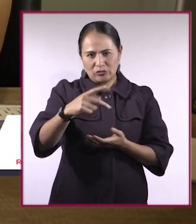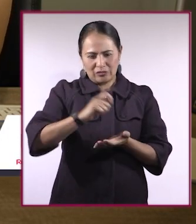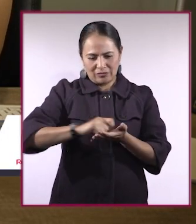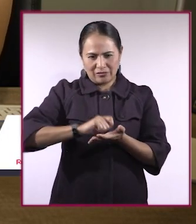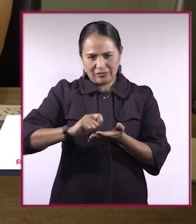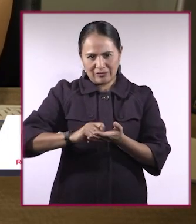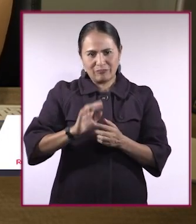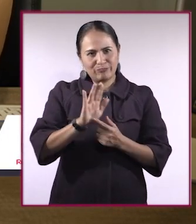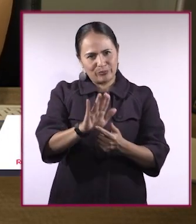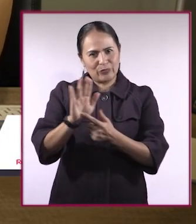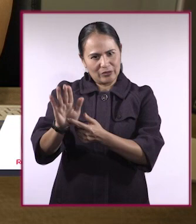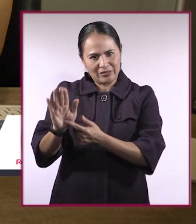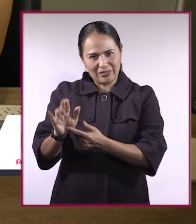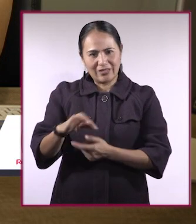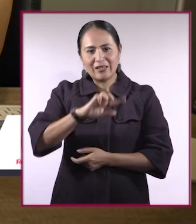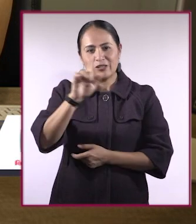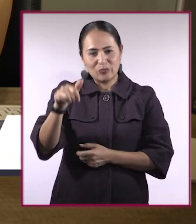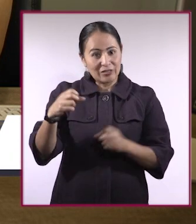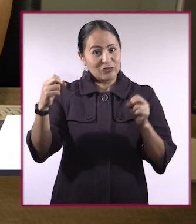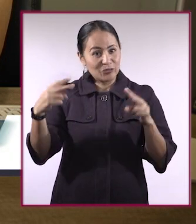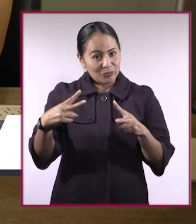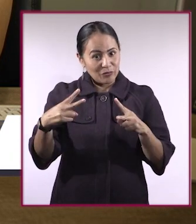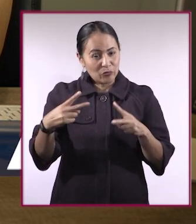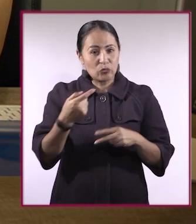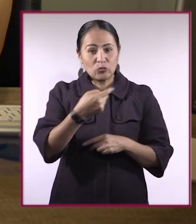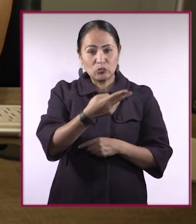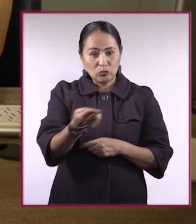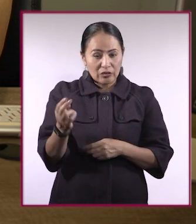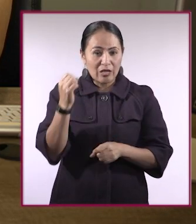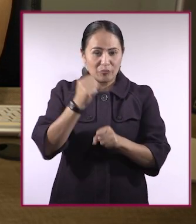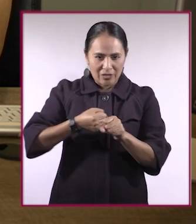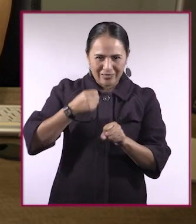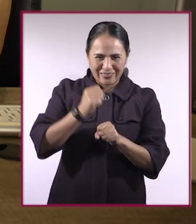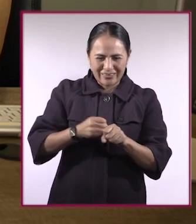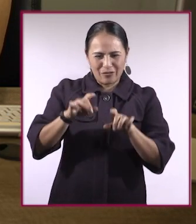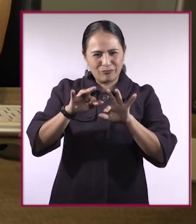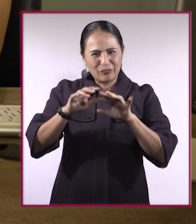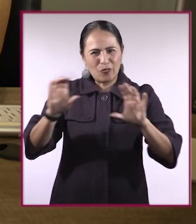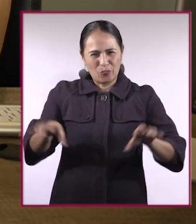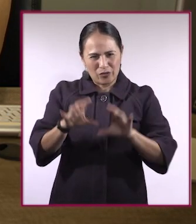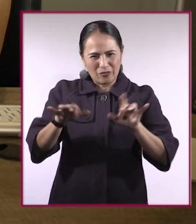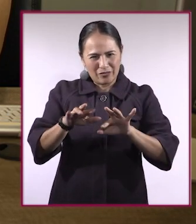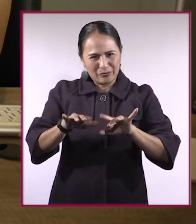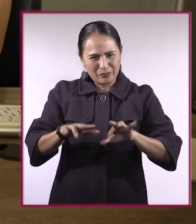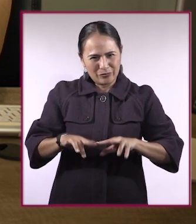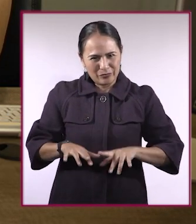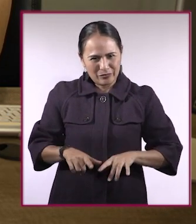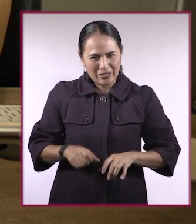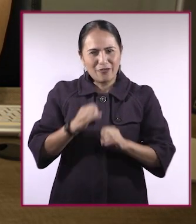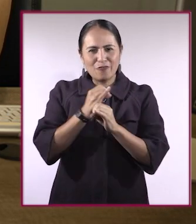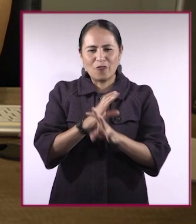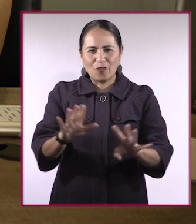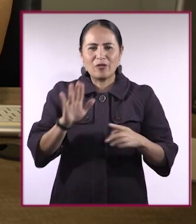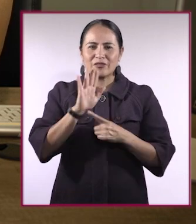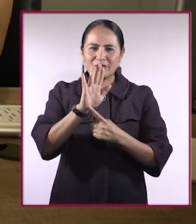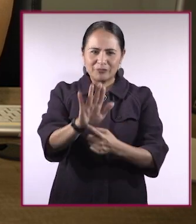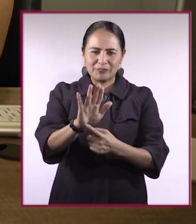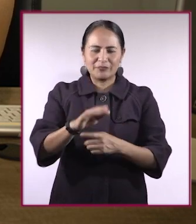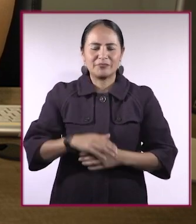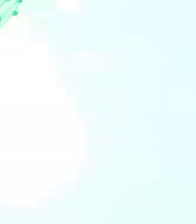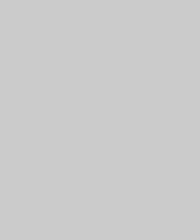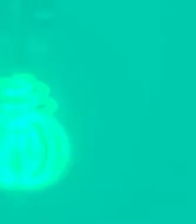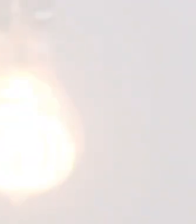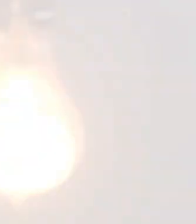Nos vemos a través de Saberes Digitales. Y para que vayan practicando en sus procesadores de texto, les compartimos la siguiente información